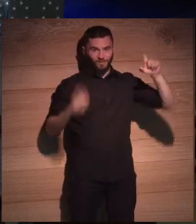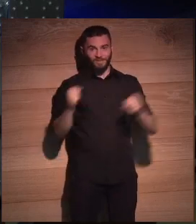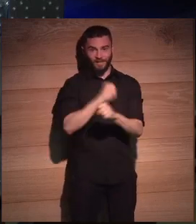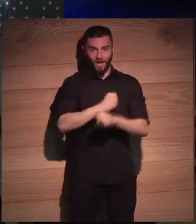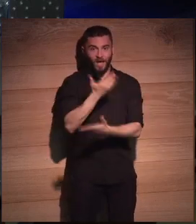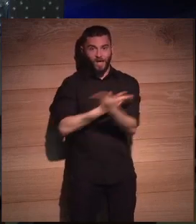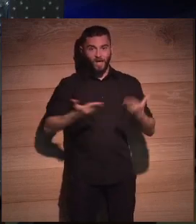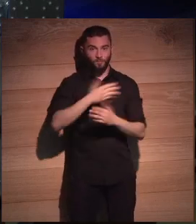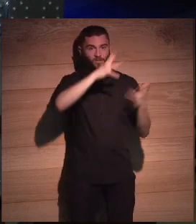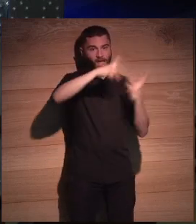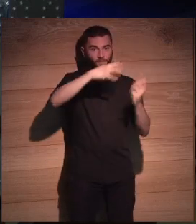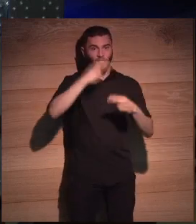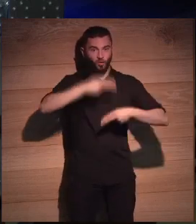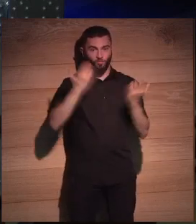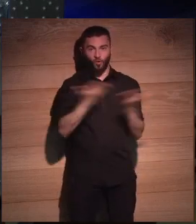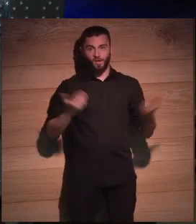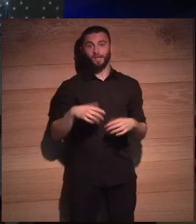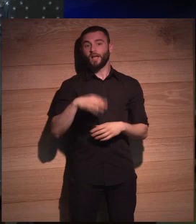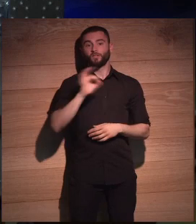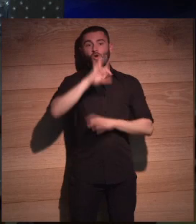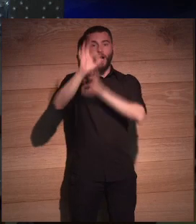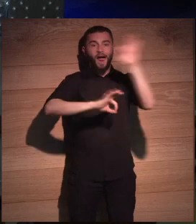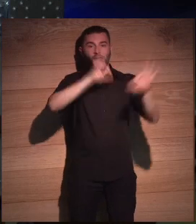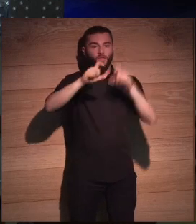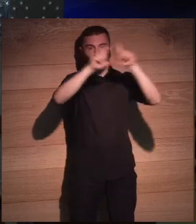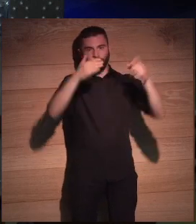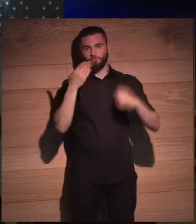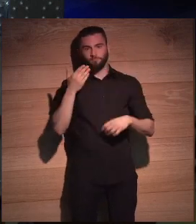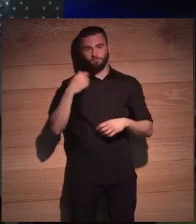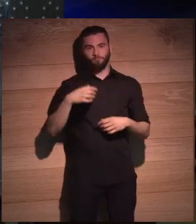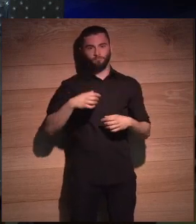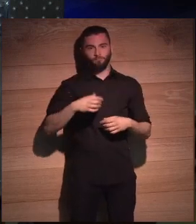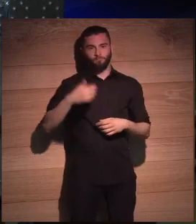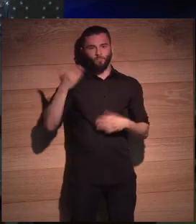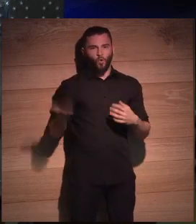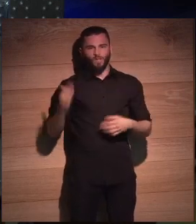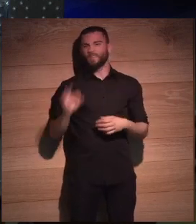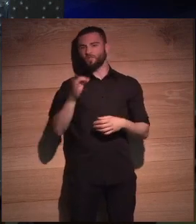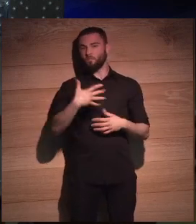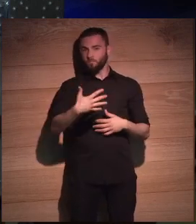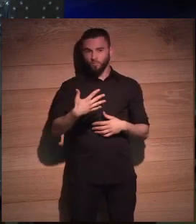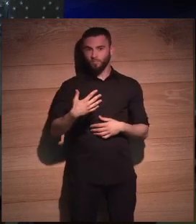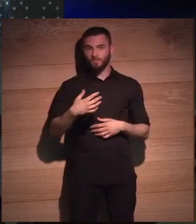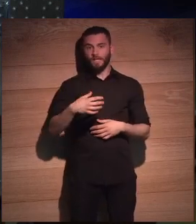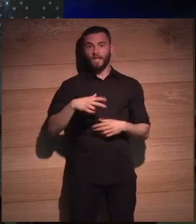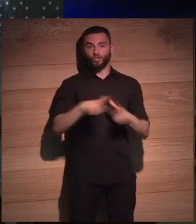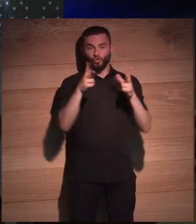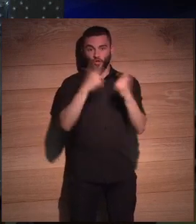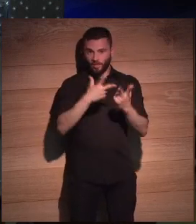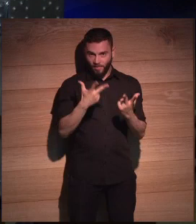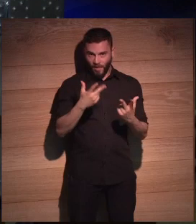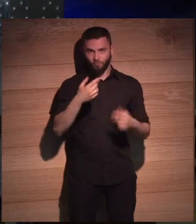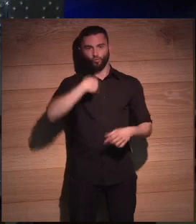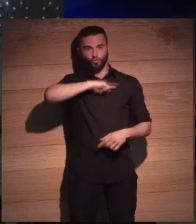con las administraciones públicas, como las organizaciones grandes y pequeñas de la sociedad civil. Intentamos ponerlos a todos de